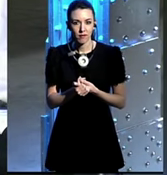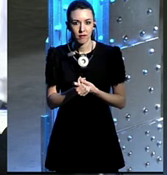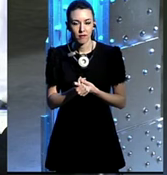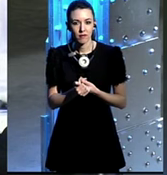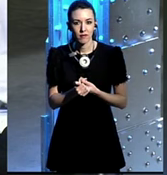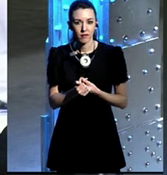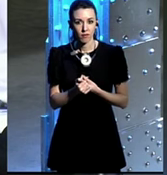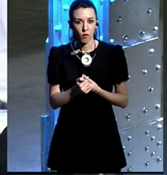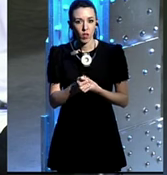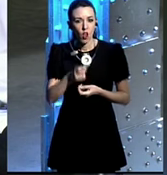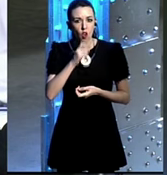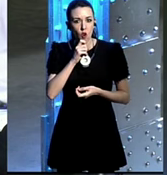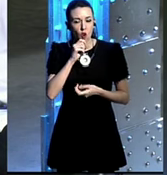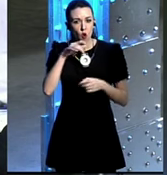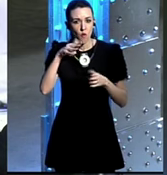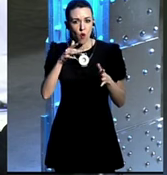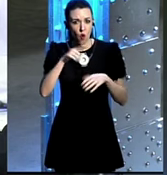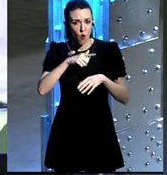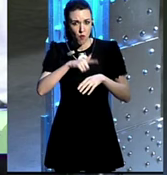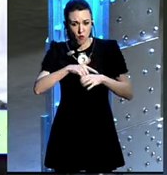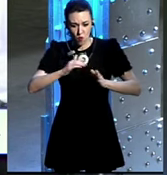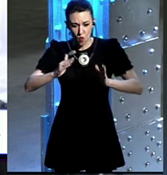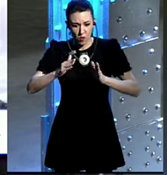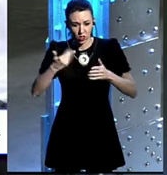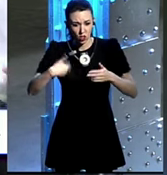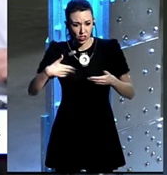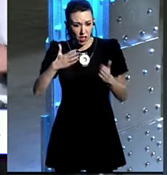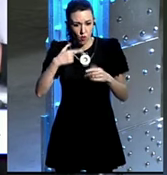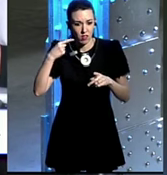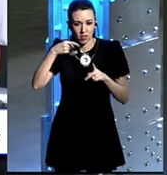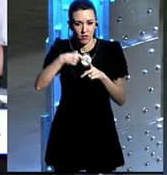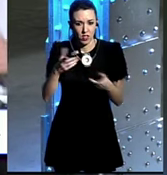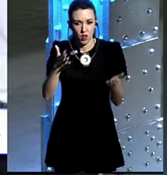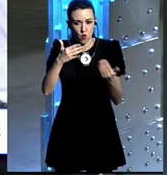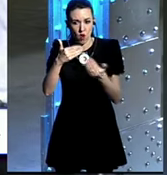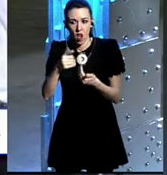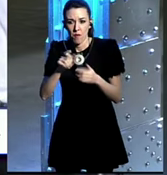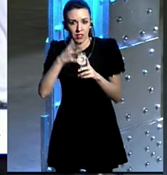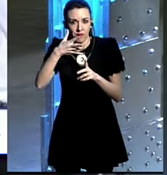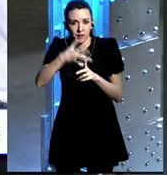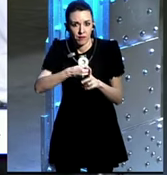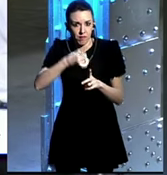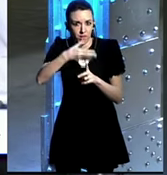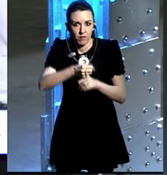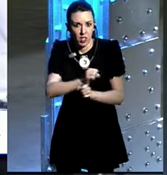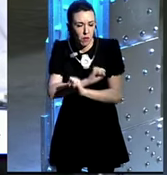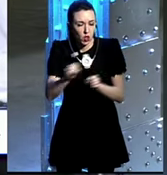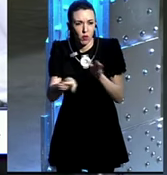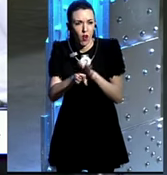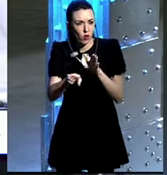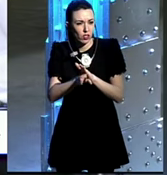¿Cómo enfrentarse en ese momento en que has perdido todo tipo de referencias y no hay manera ya de